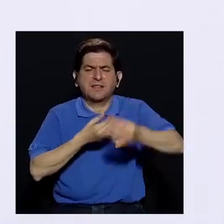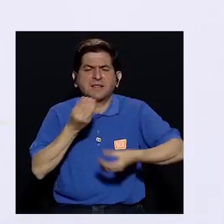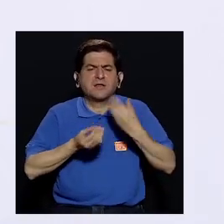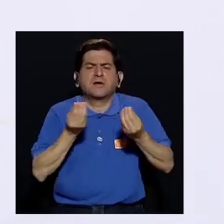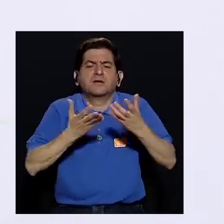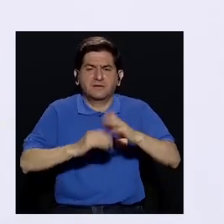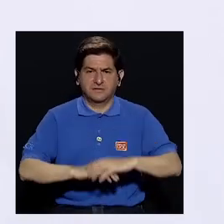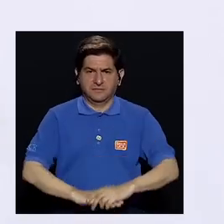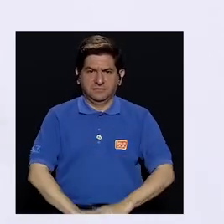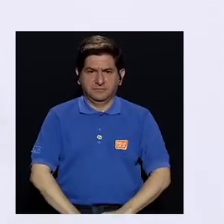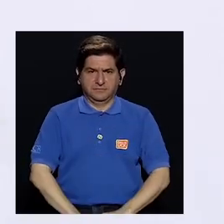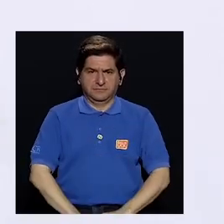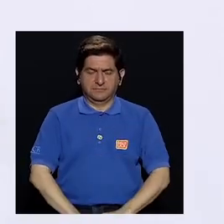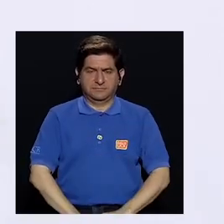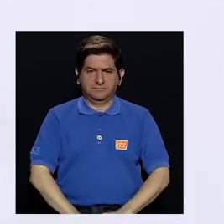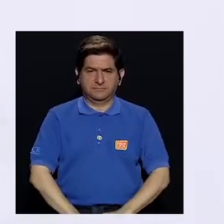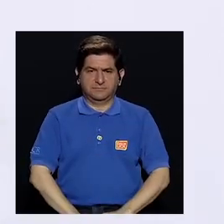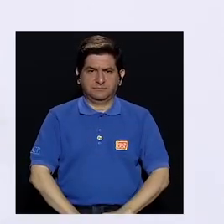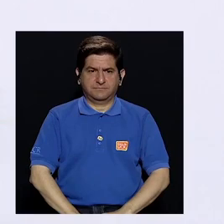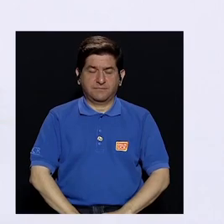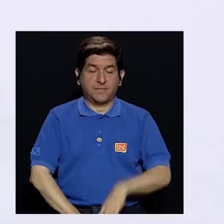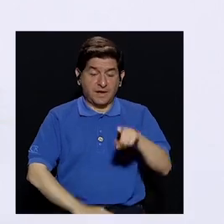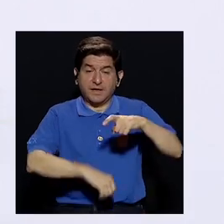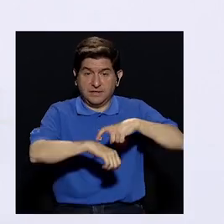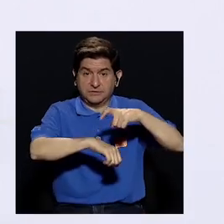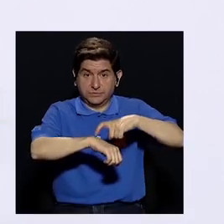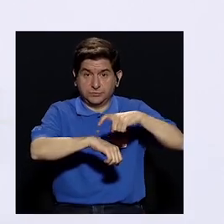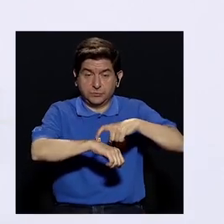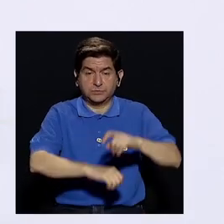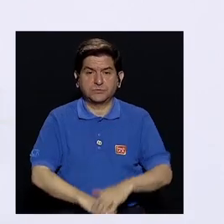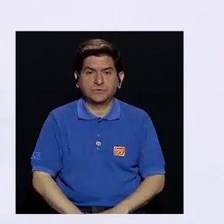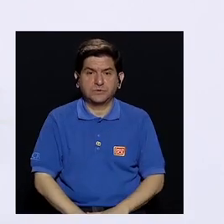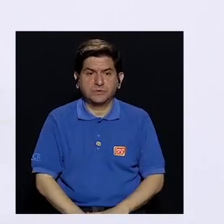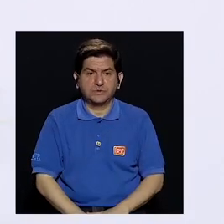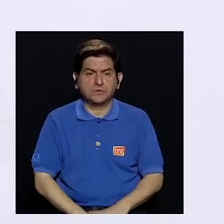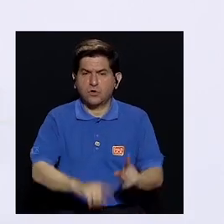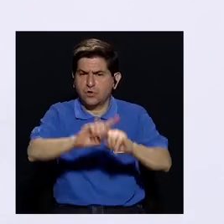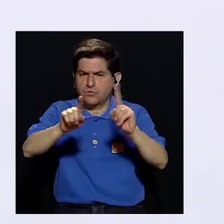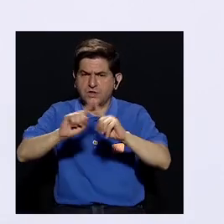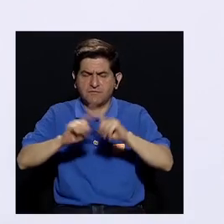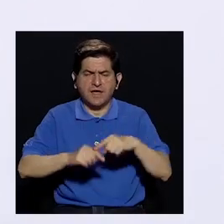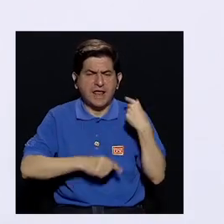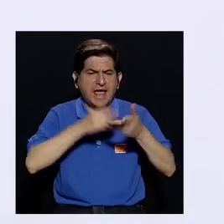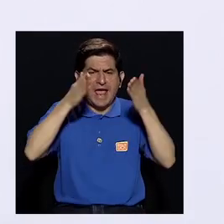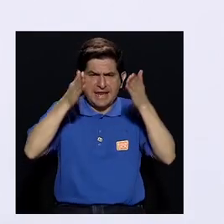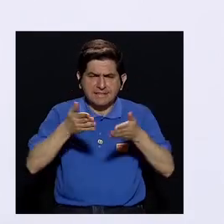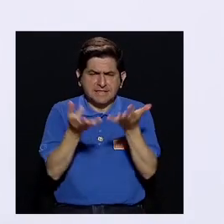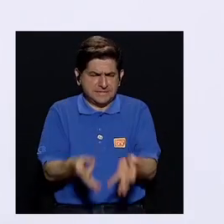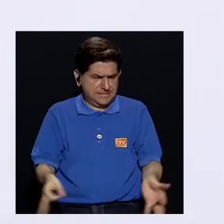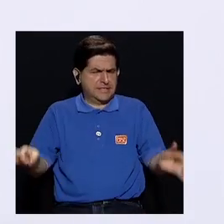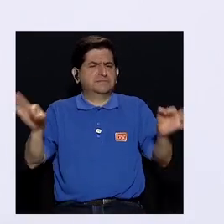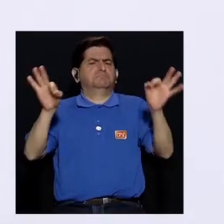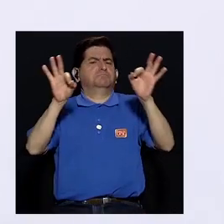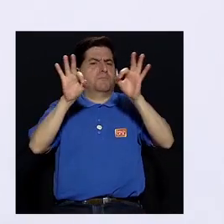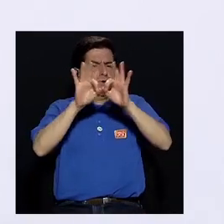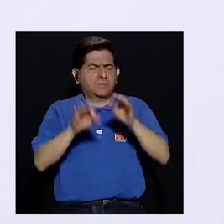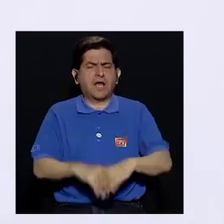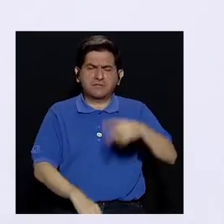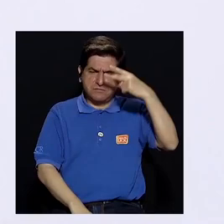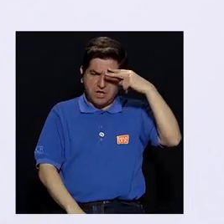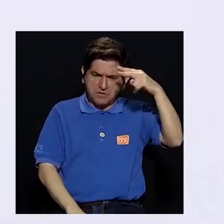que es que se estaba haciendo y que se podría hacer en la américa latina entonces ahí bueno estuvieron